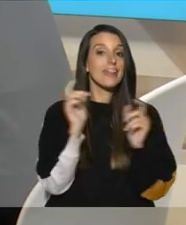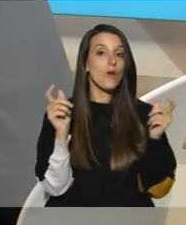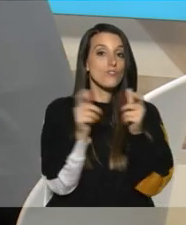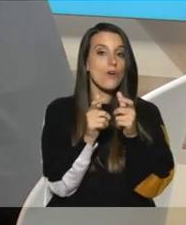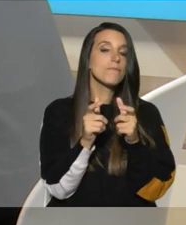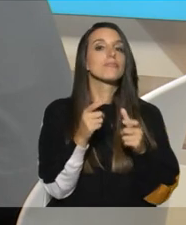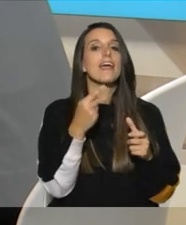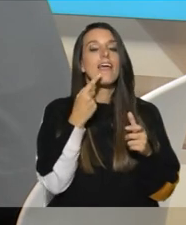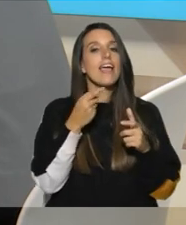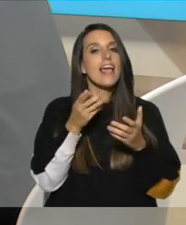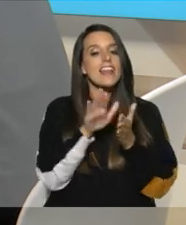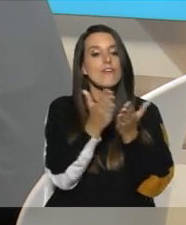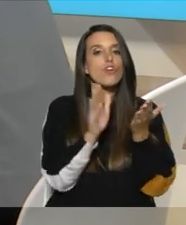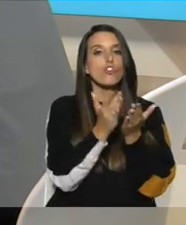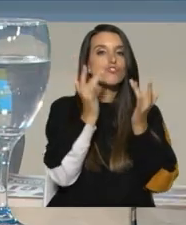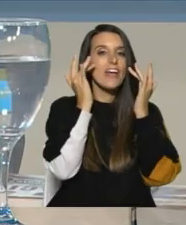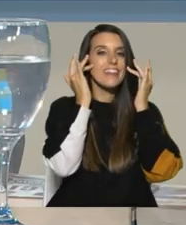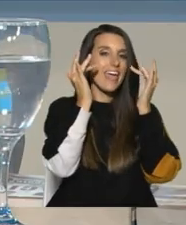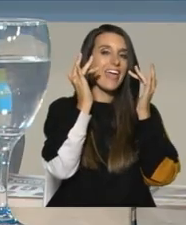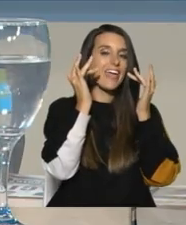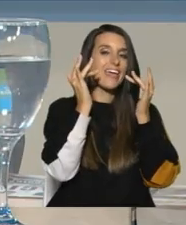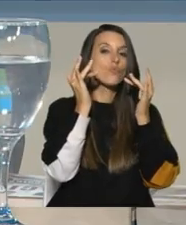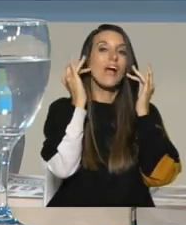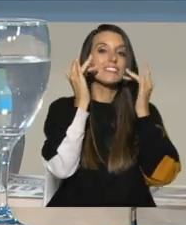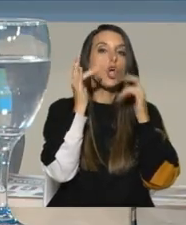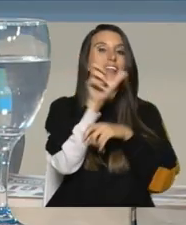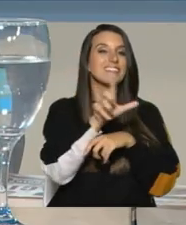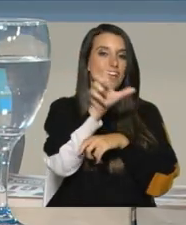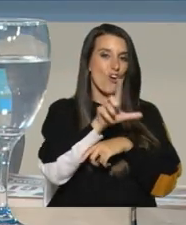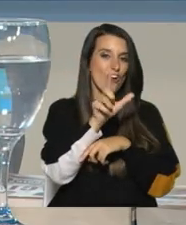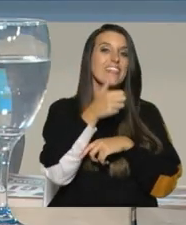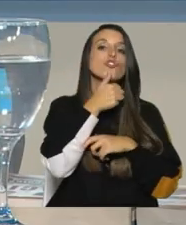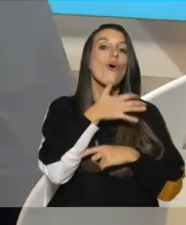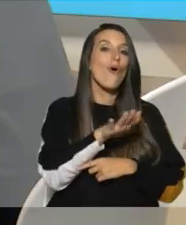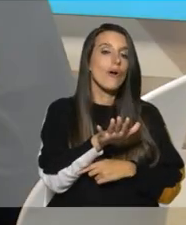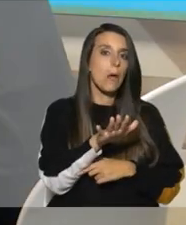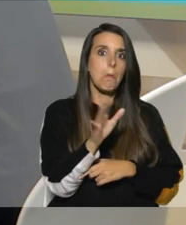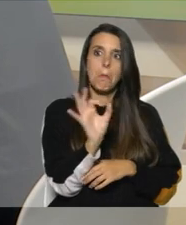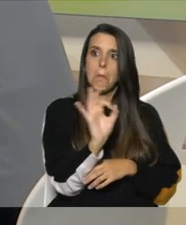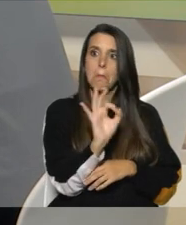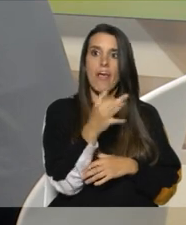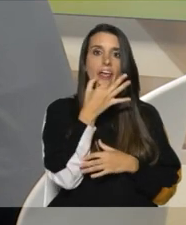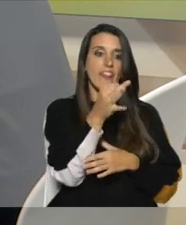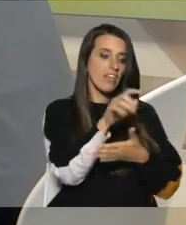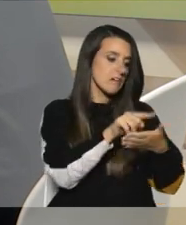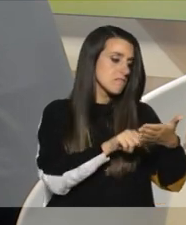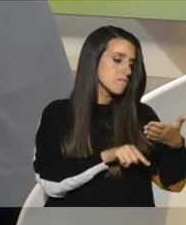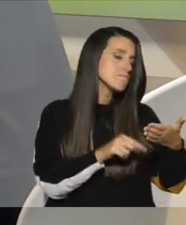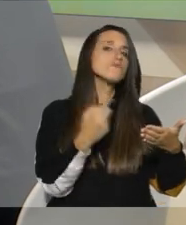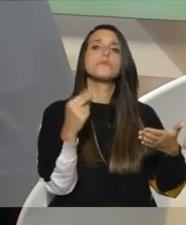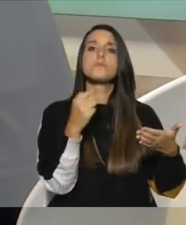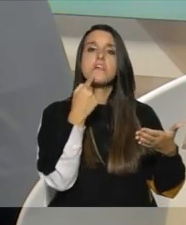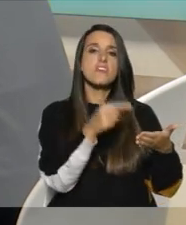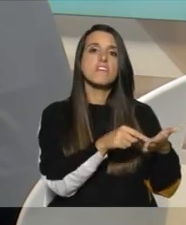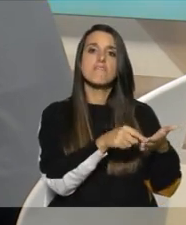ustedes que los libros de secundaria, los libros de historia, digamos, ¿no?, y la historia reciente, no reflejaban, digamos, el punto de vista